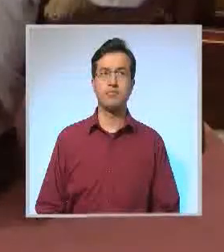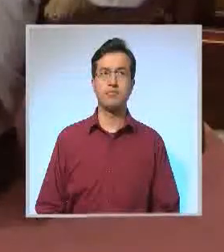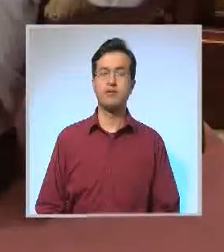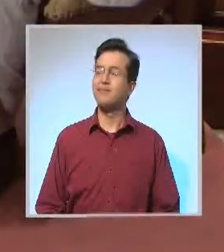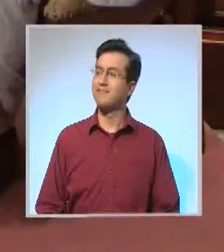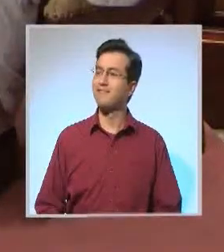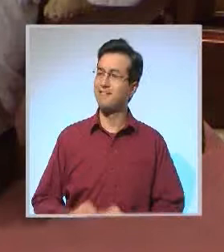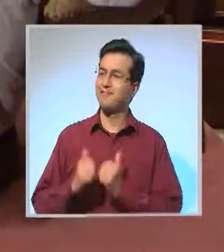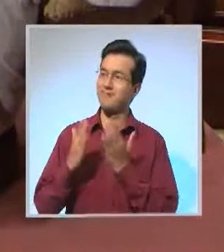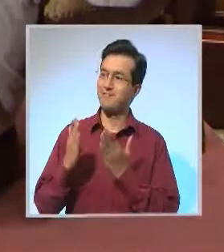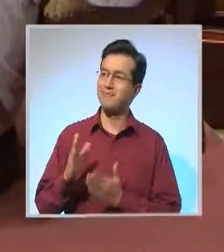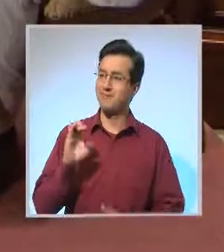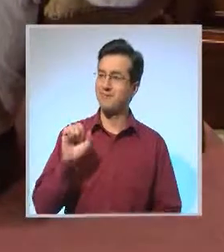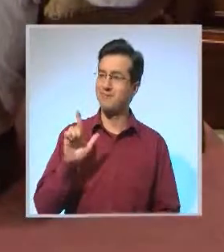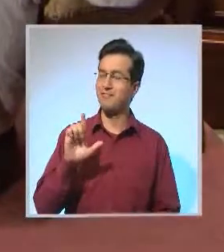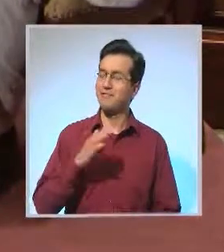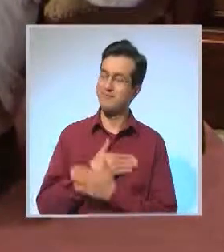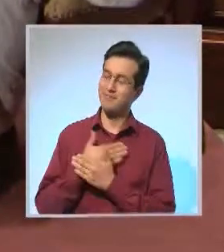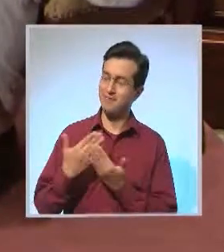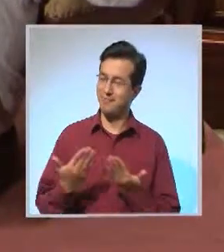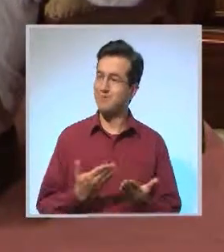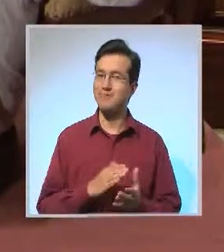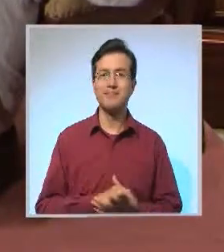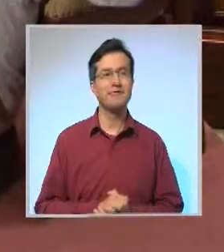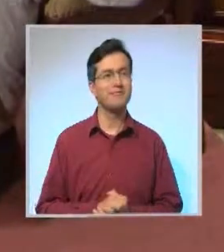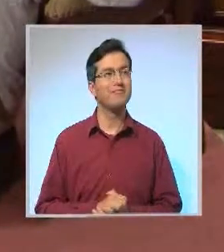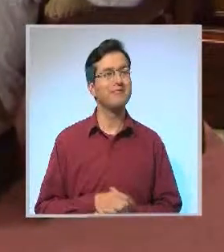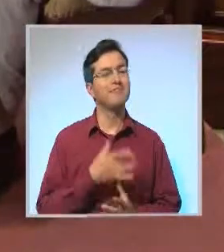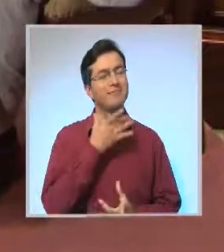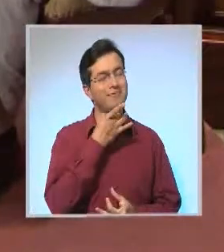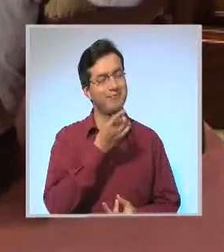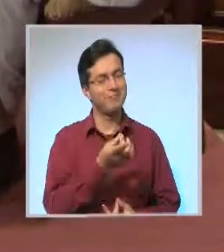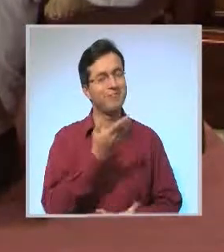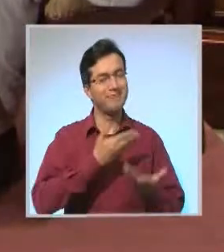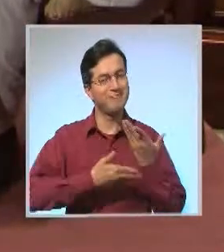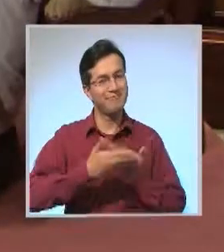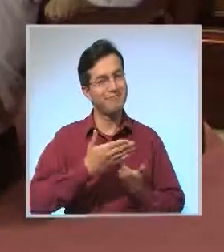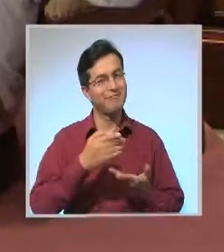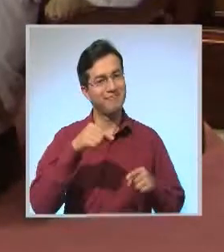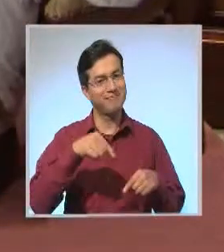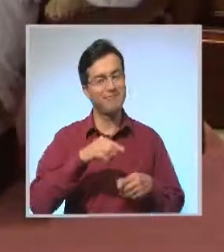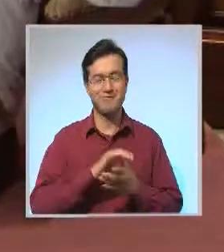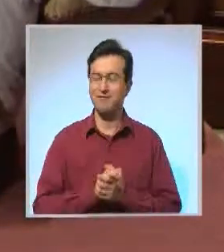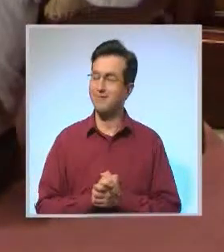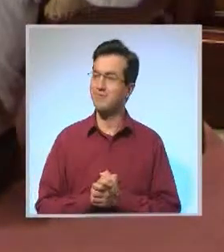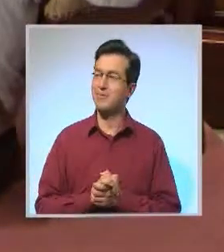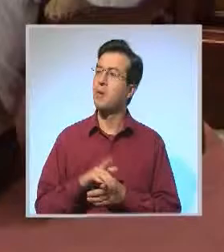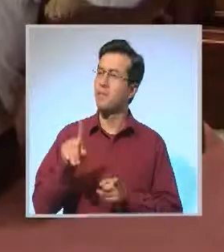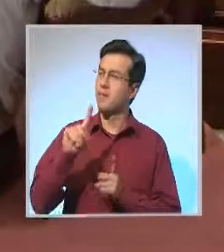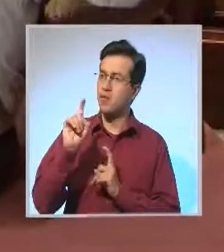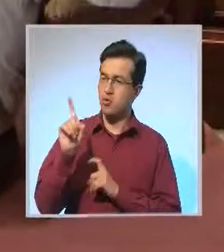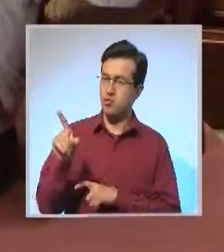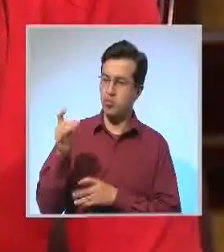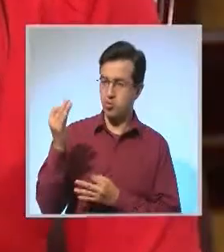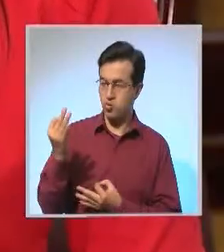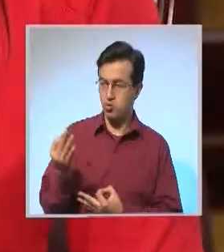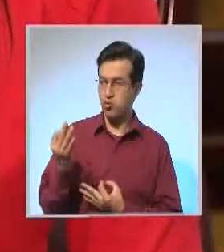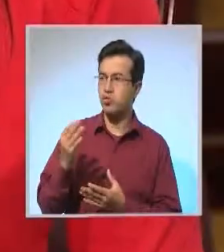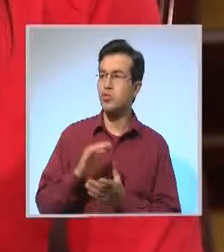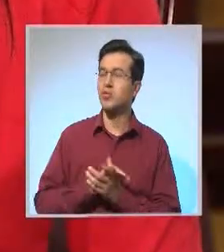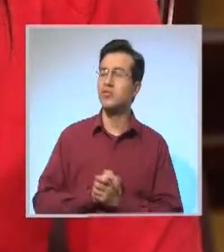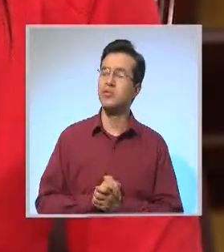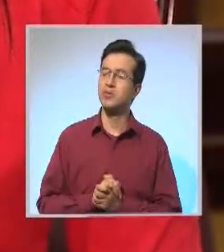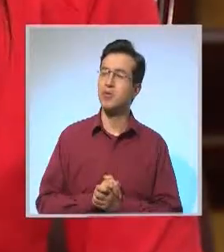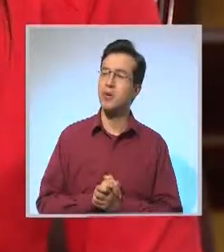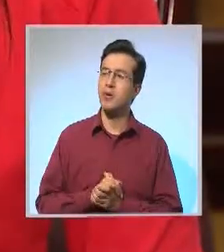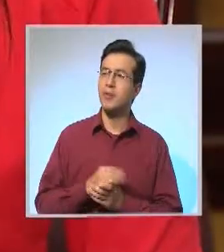asambleísta calderón bienvenida a la televisión legislativa gusto compartir con ustedes la pregunta se planteó en la presentación de esta